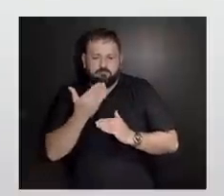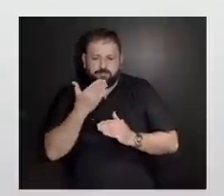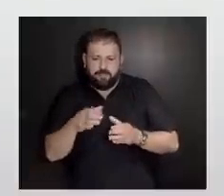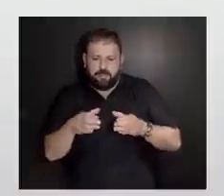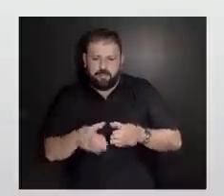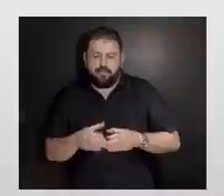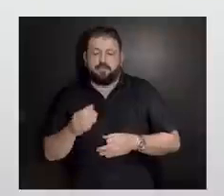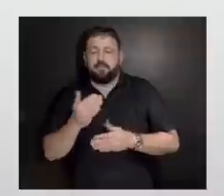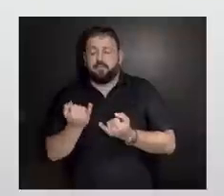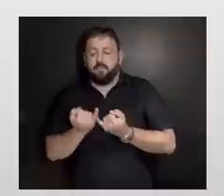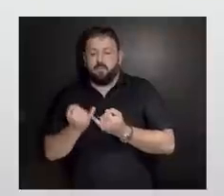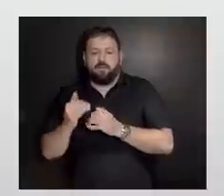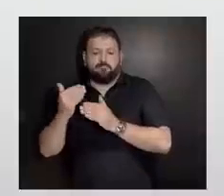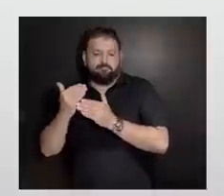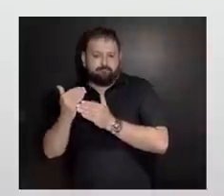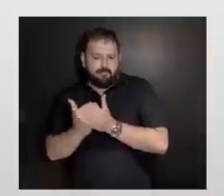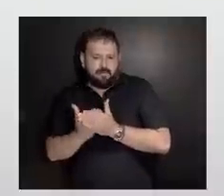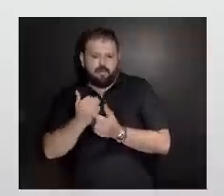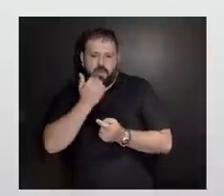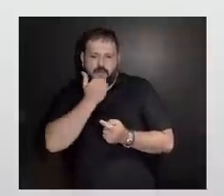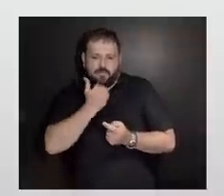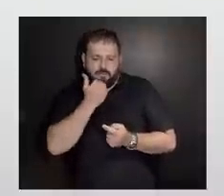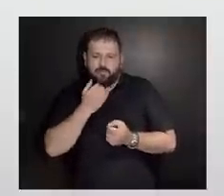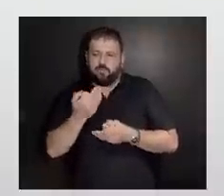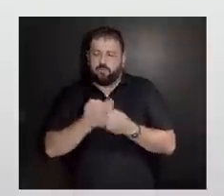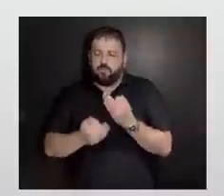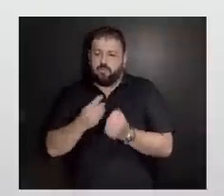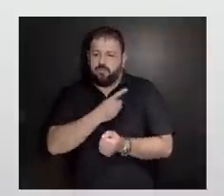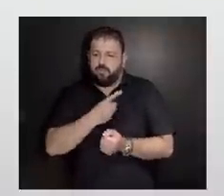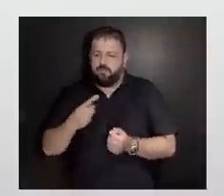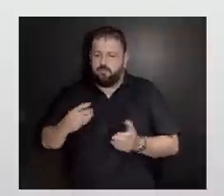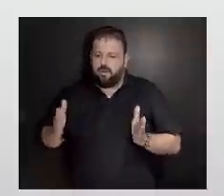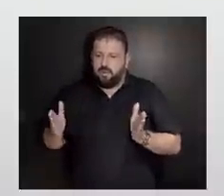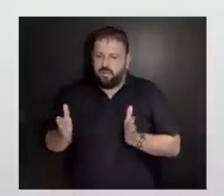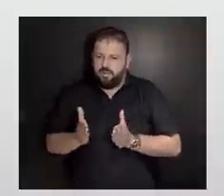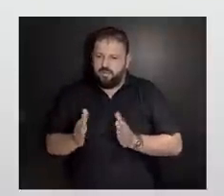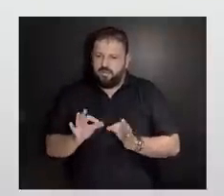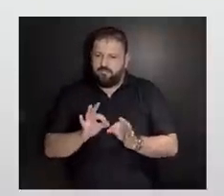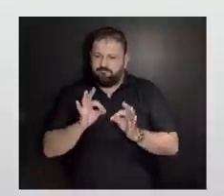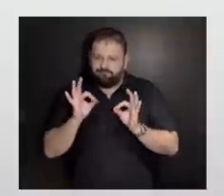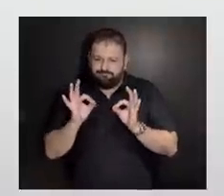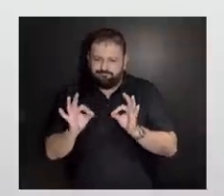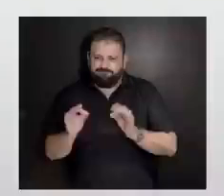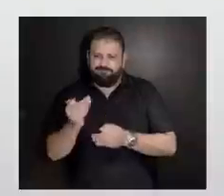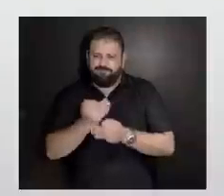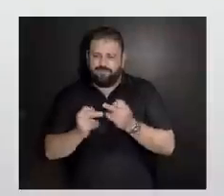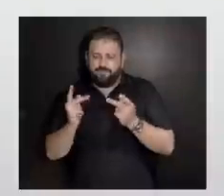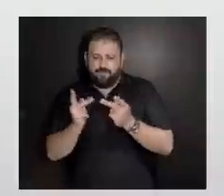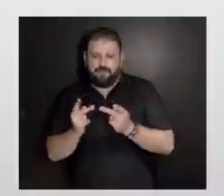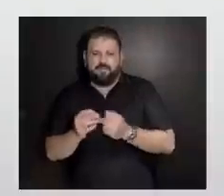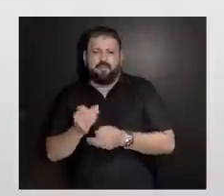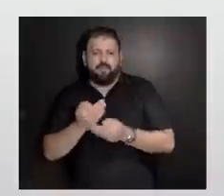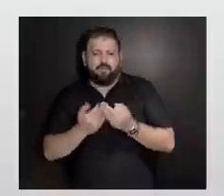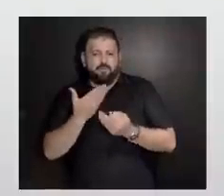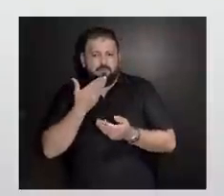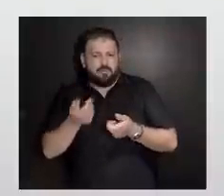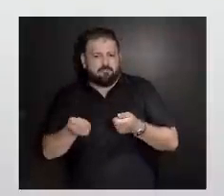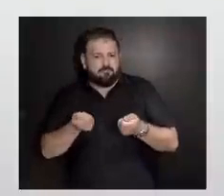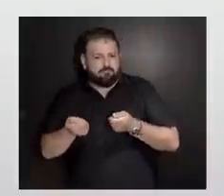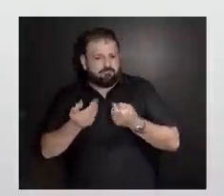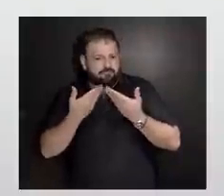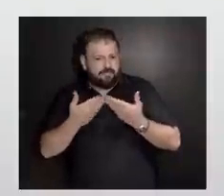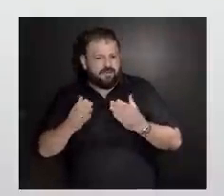las azúcares, llevar una dieta correcta, ¿no? Entonces, una dieta correcta nos referimos pues que sea equilibrada, que